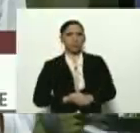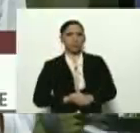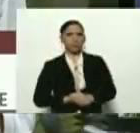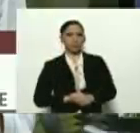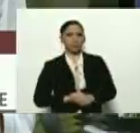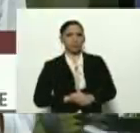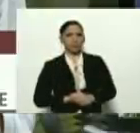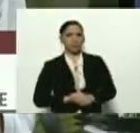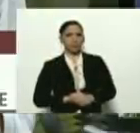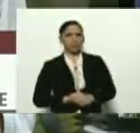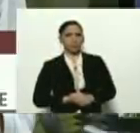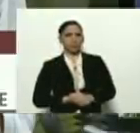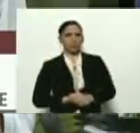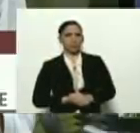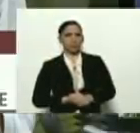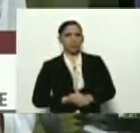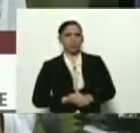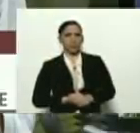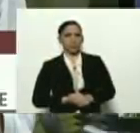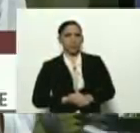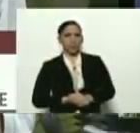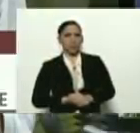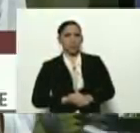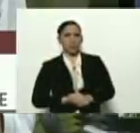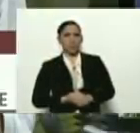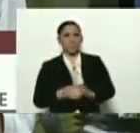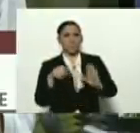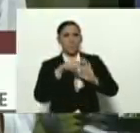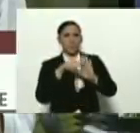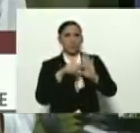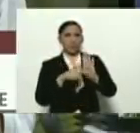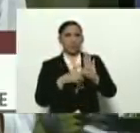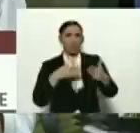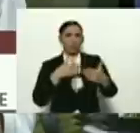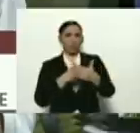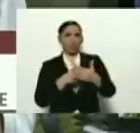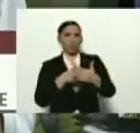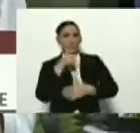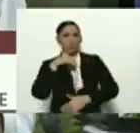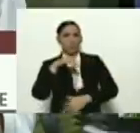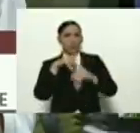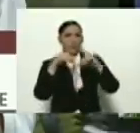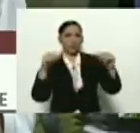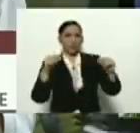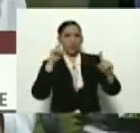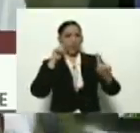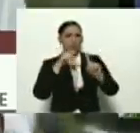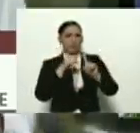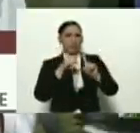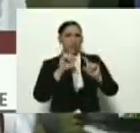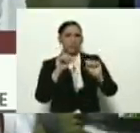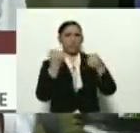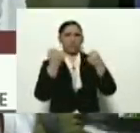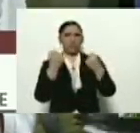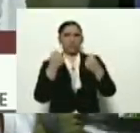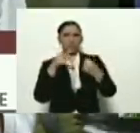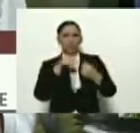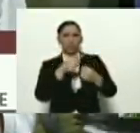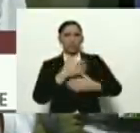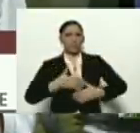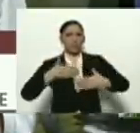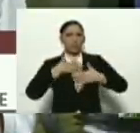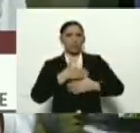menos repudiables son las medidas contra el pueblo de Nicaragua con el objetivo de impedir su bienestar y